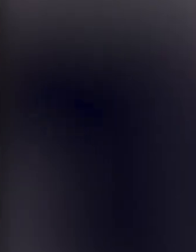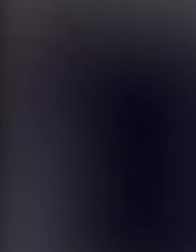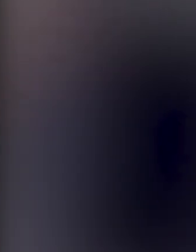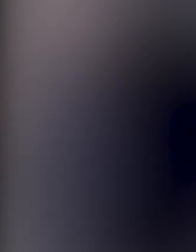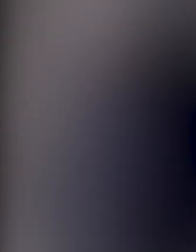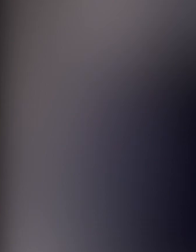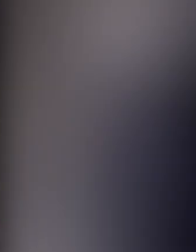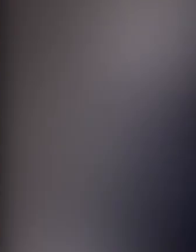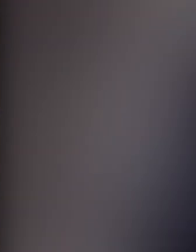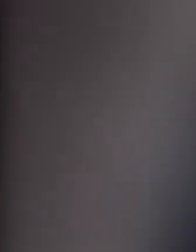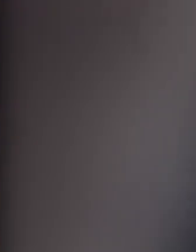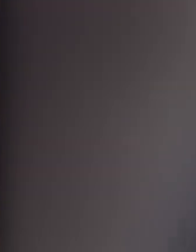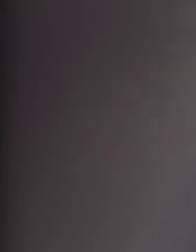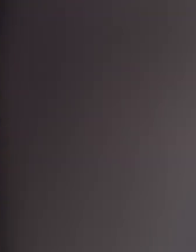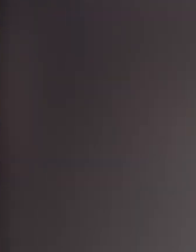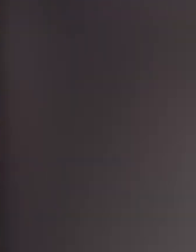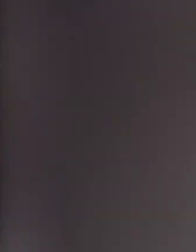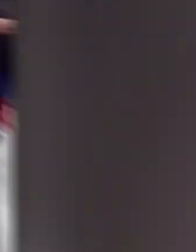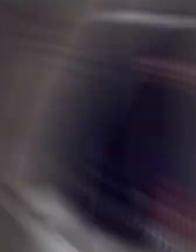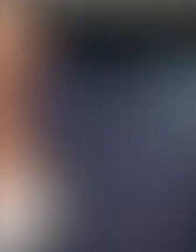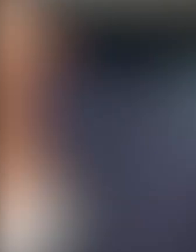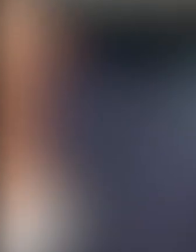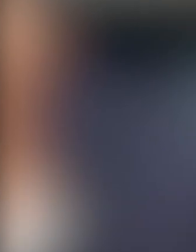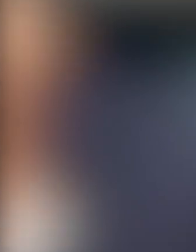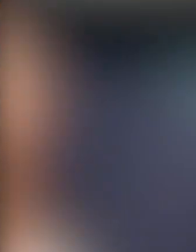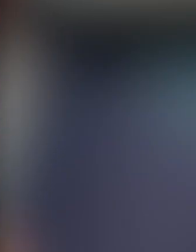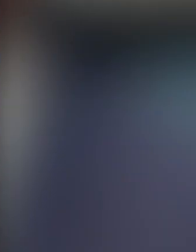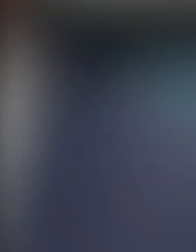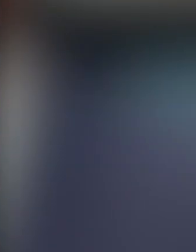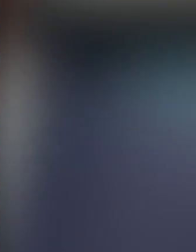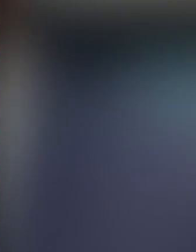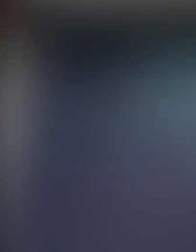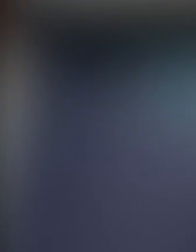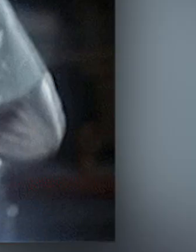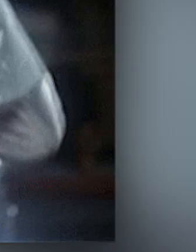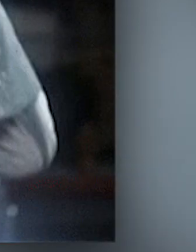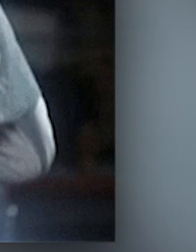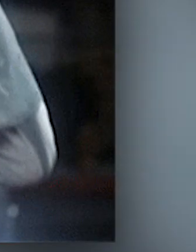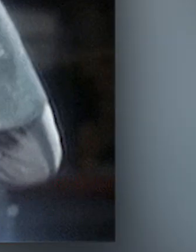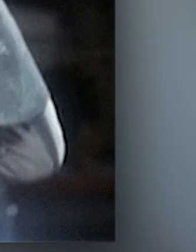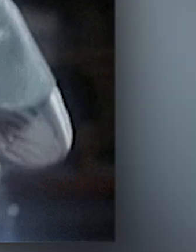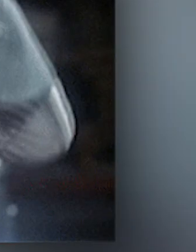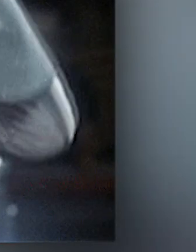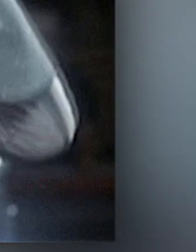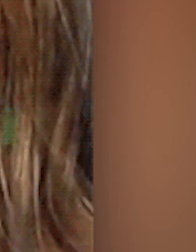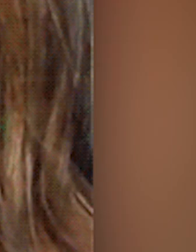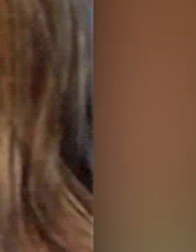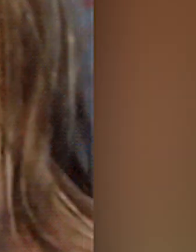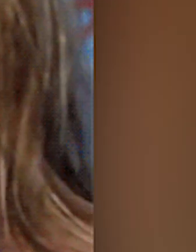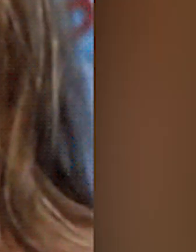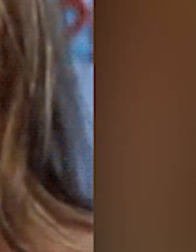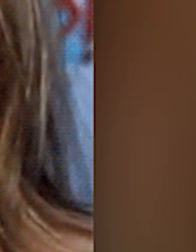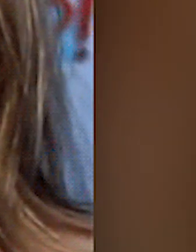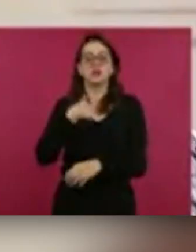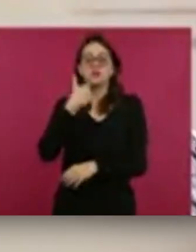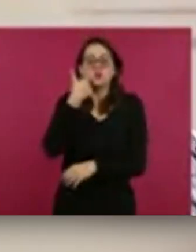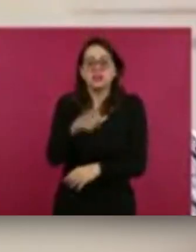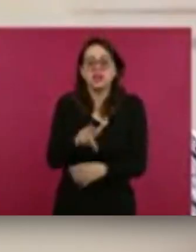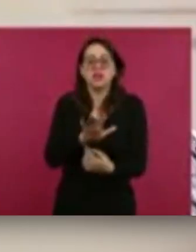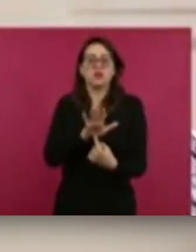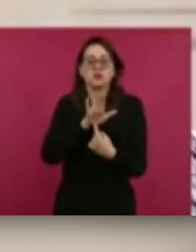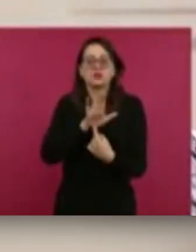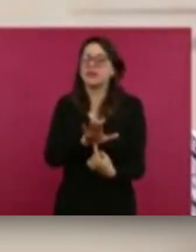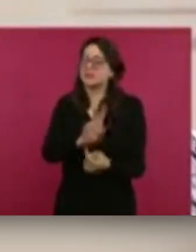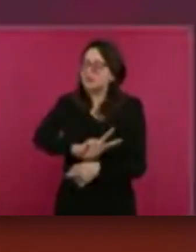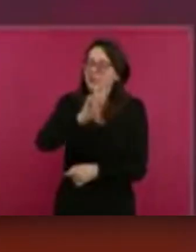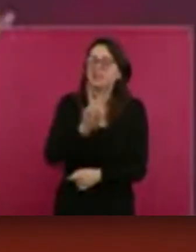Que no mames, cabrón. Qué vergüenza me das. Oye, los magistrados también se hacen arreglitos. Finitos, finitos. Te lo